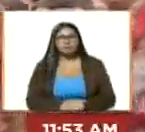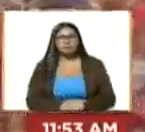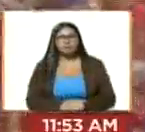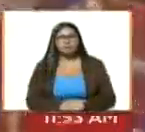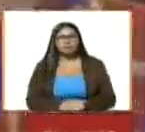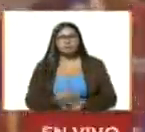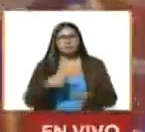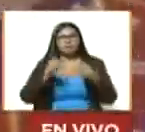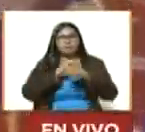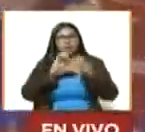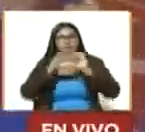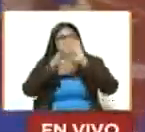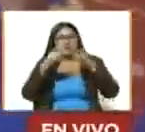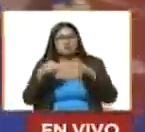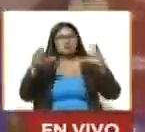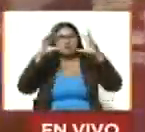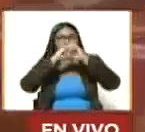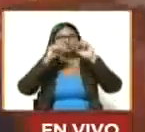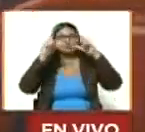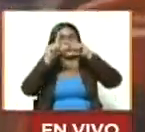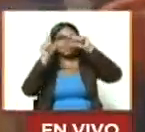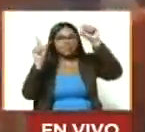Declaro en esta noche de luna,